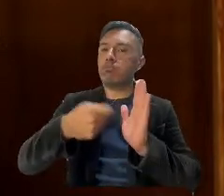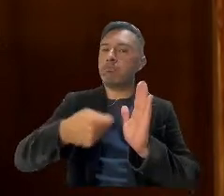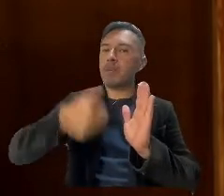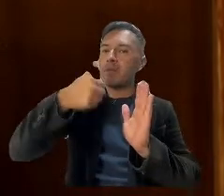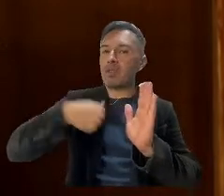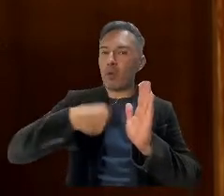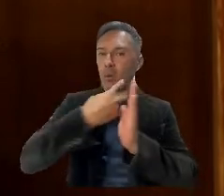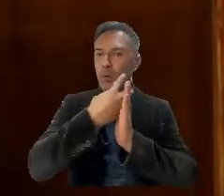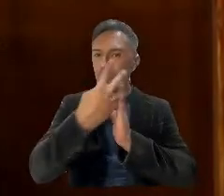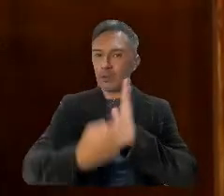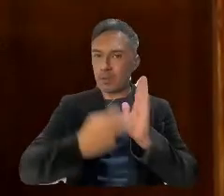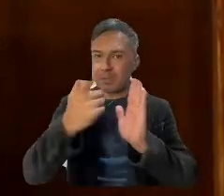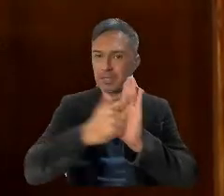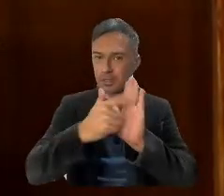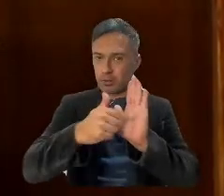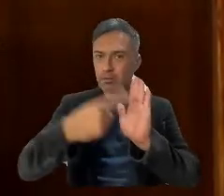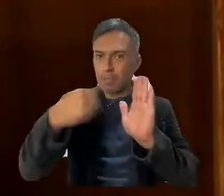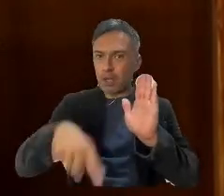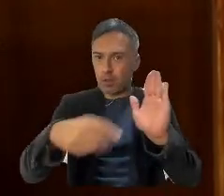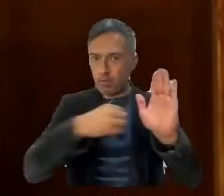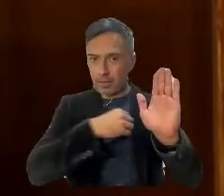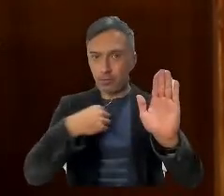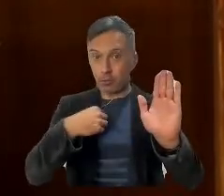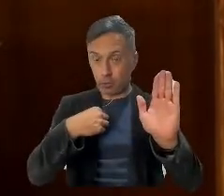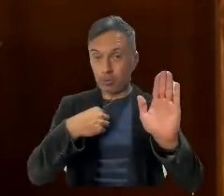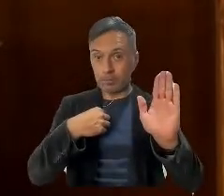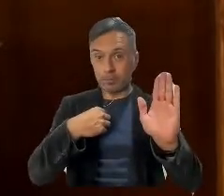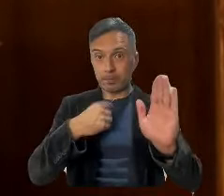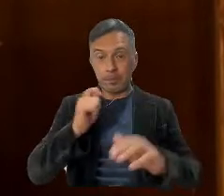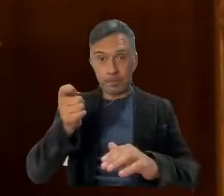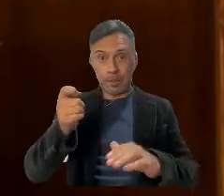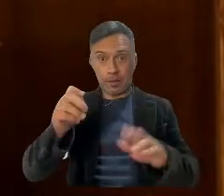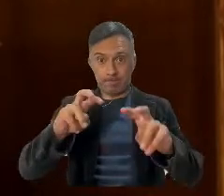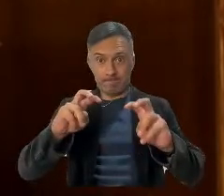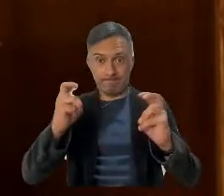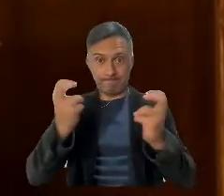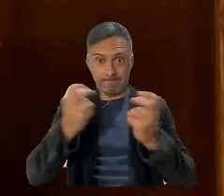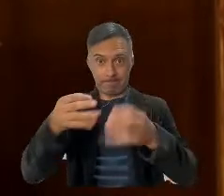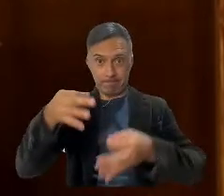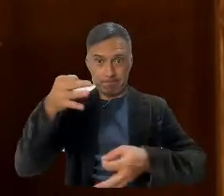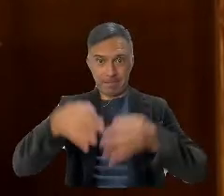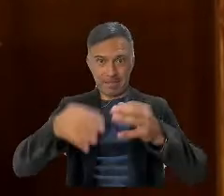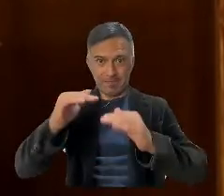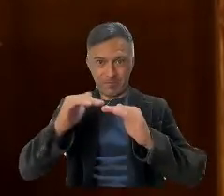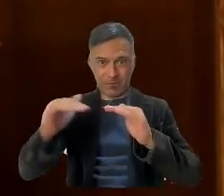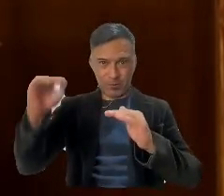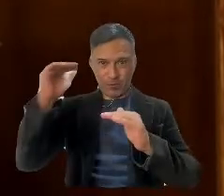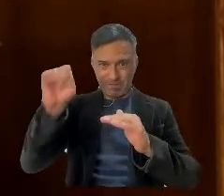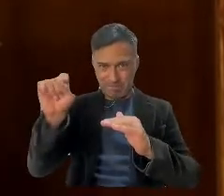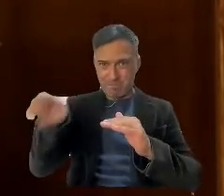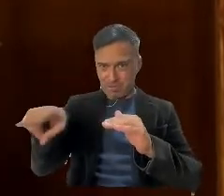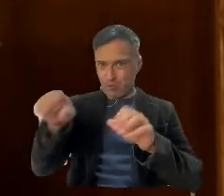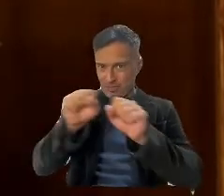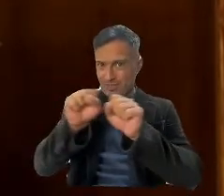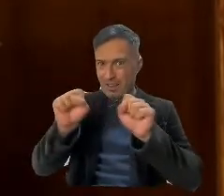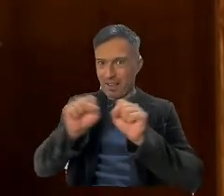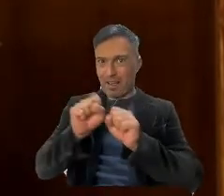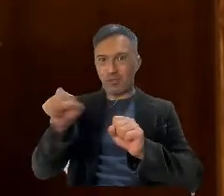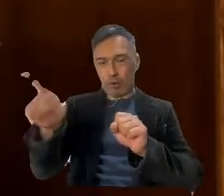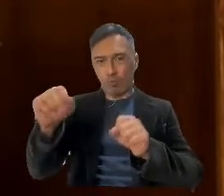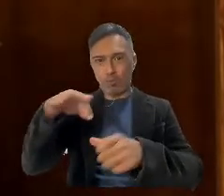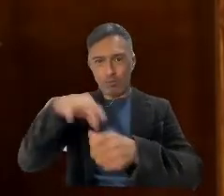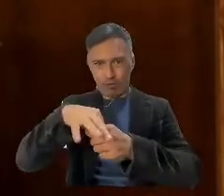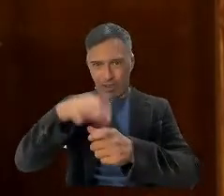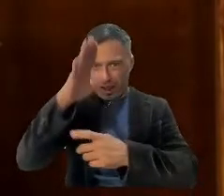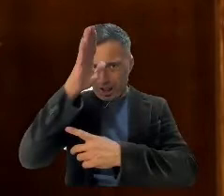ya que por unanimidad de 5 votos por parte de los ministros miembros de dicha sala que votaron a favor, se le